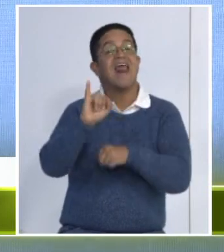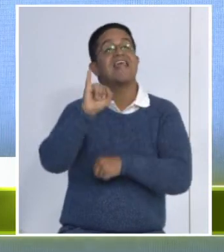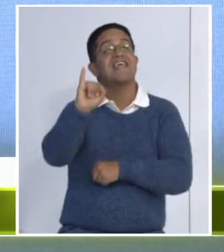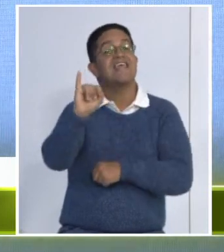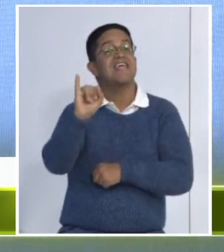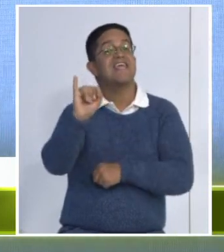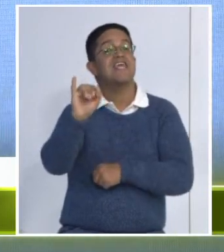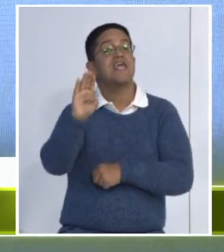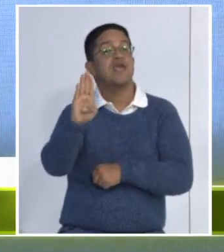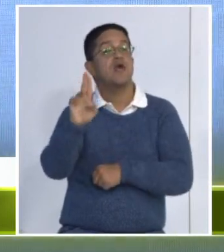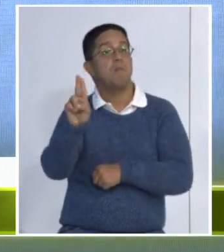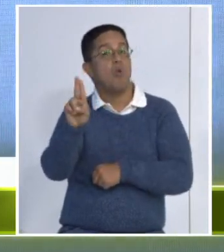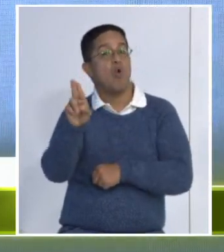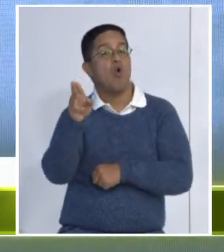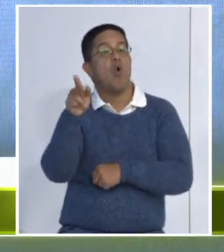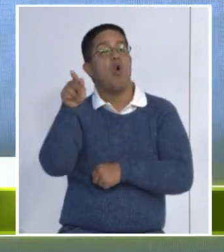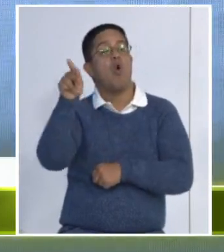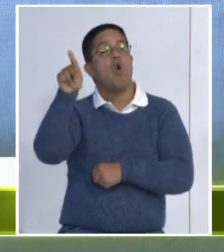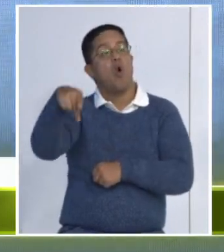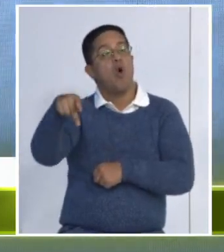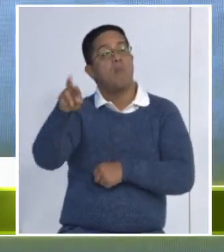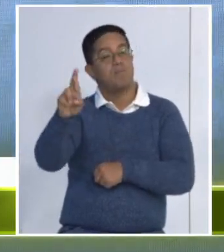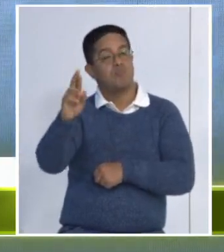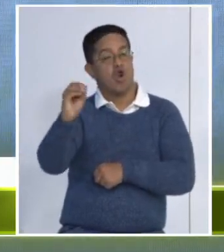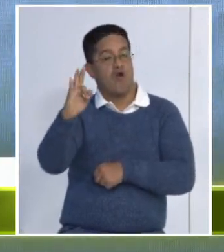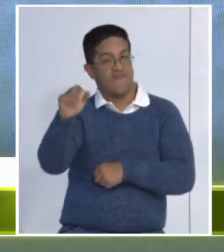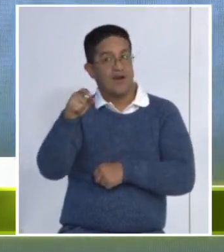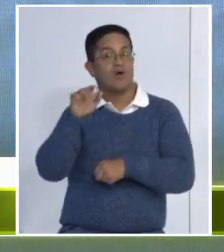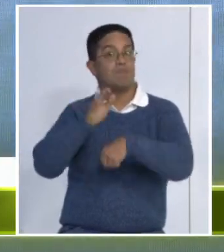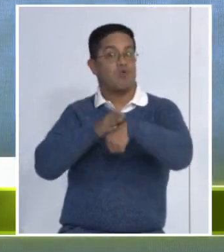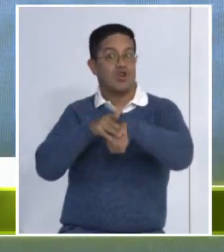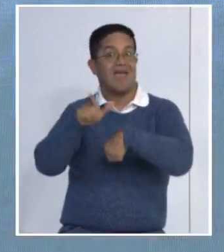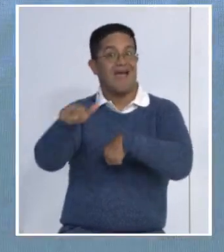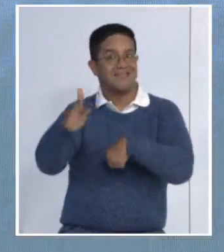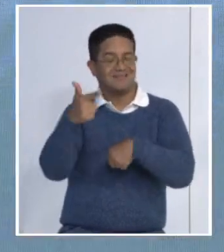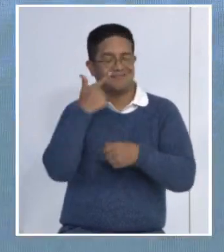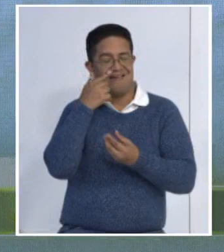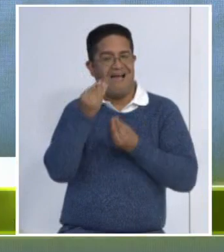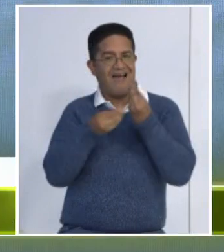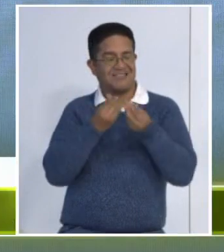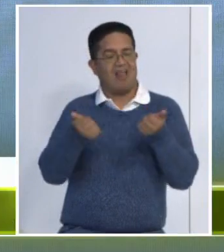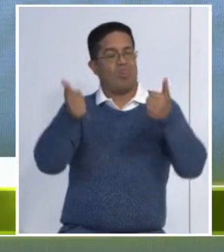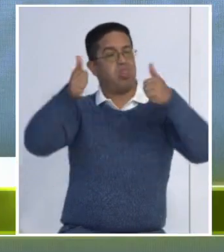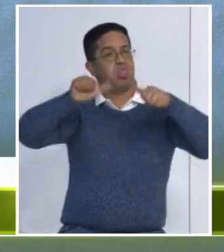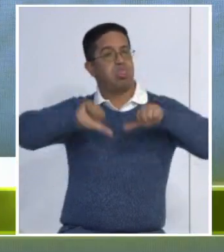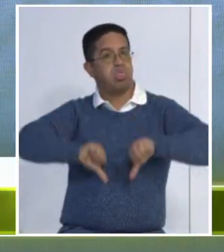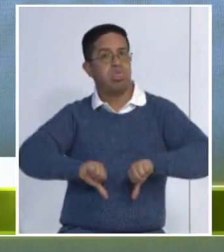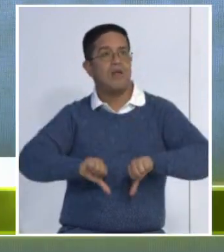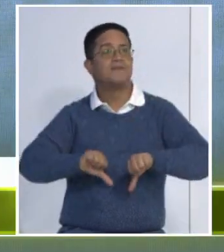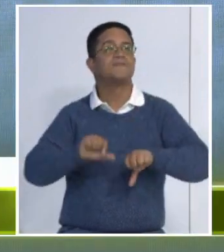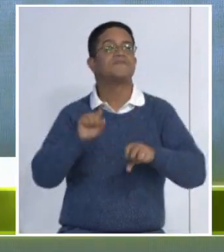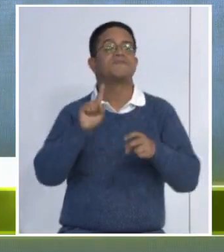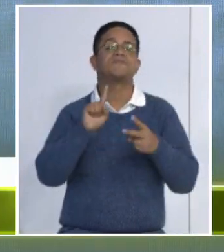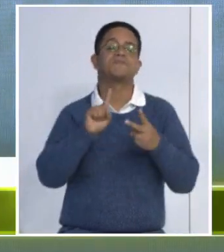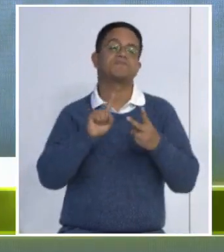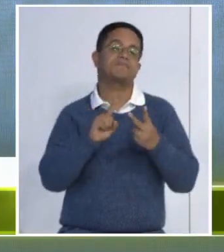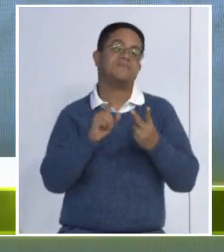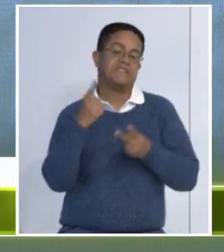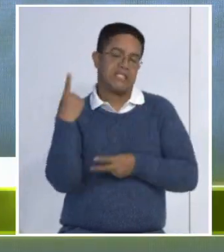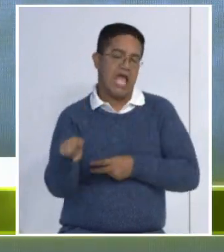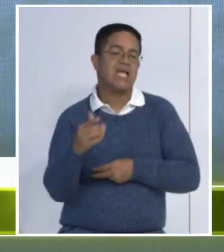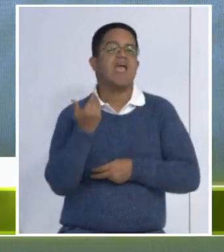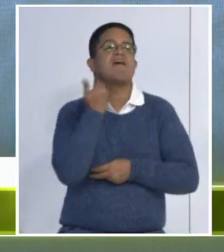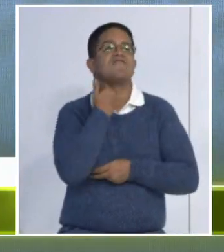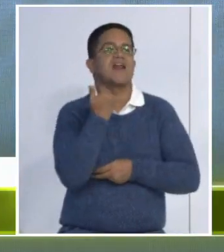la aspirina, porque sabemos que estos medicamentos inducen a que las plaquetas desciendan más y si tenemos una enfermedad